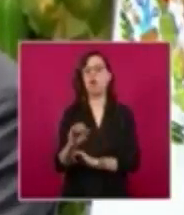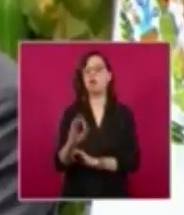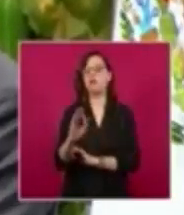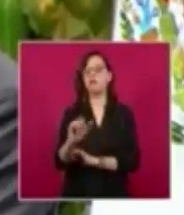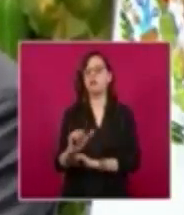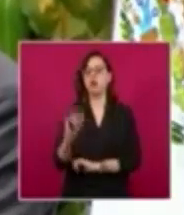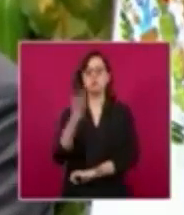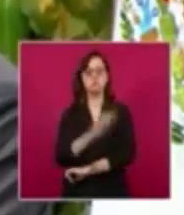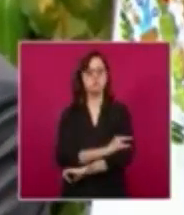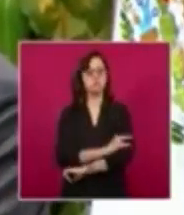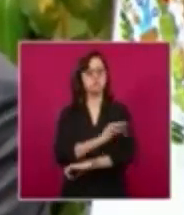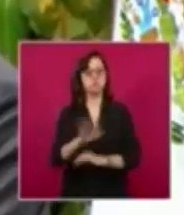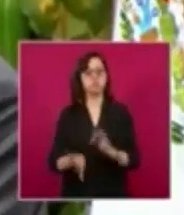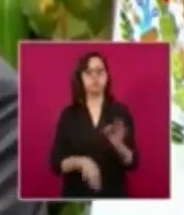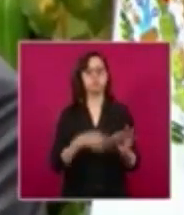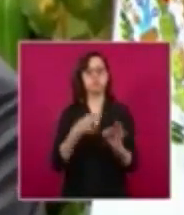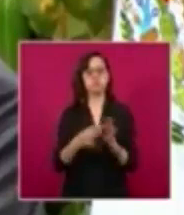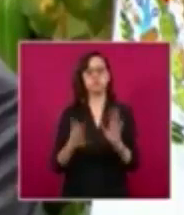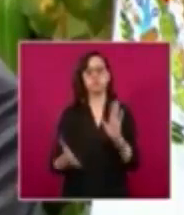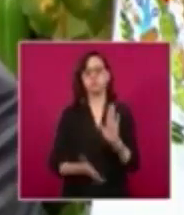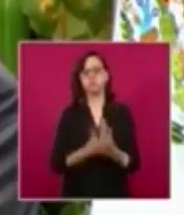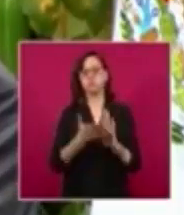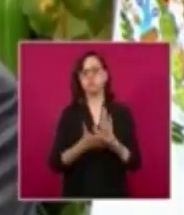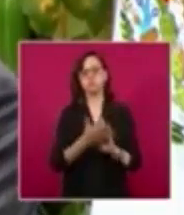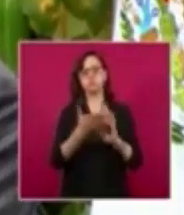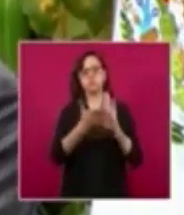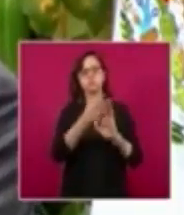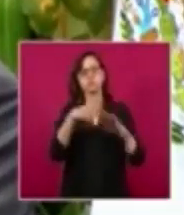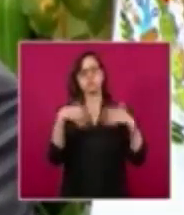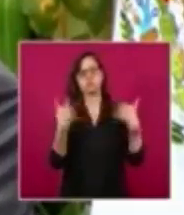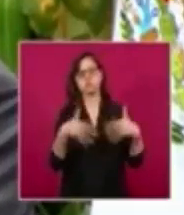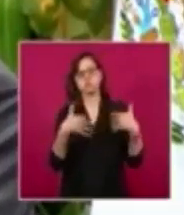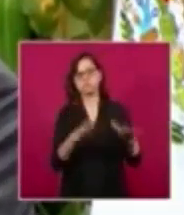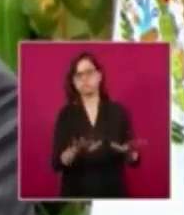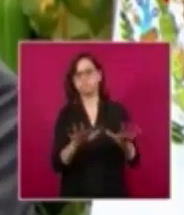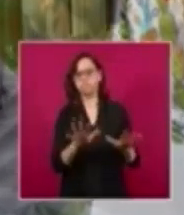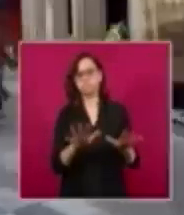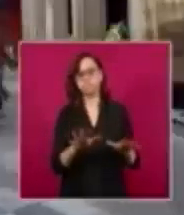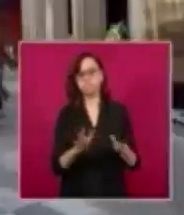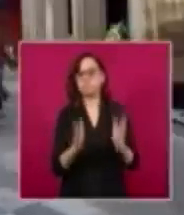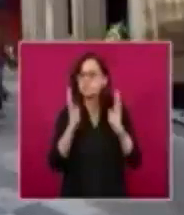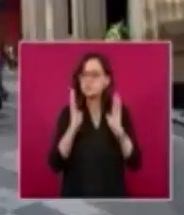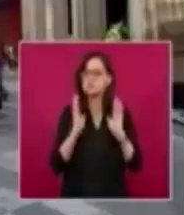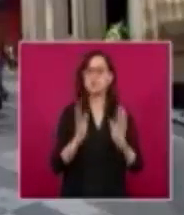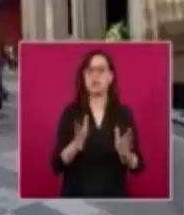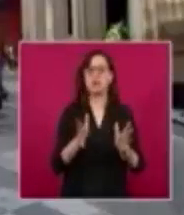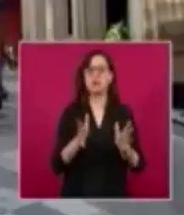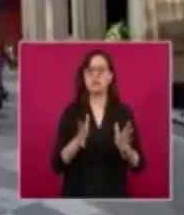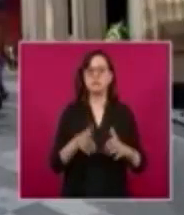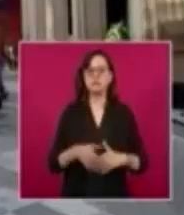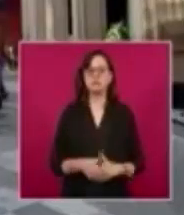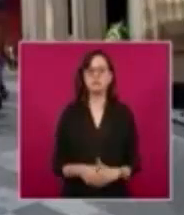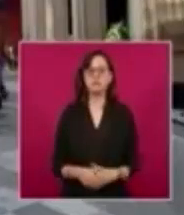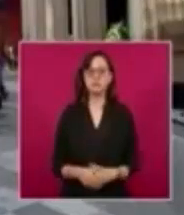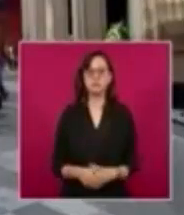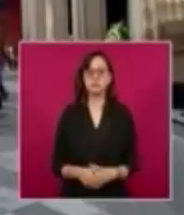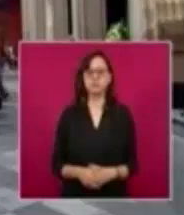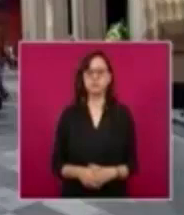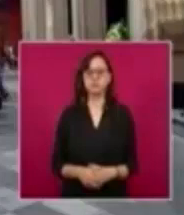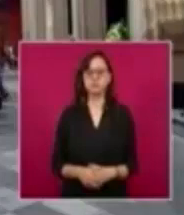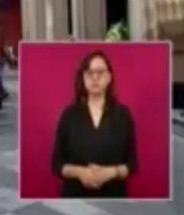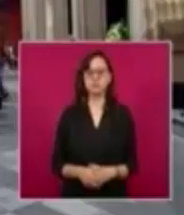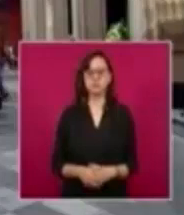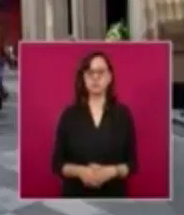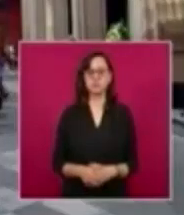Lo dijo ayer muy claro. Aquí no amenazamos, pero pues ahí están muy veladas estas amenazas, ¿no? sí, aquí no hay odios, aquí no hay venganzas,